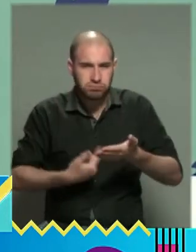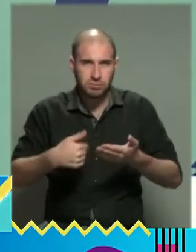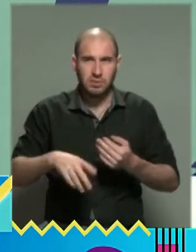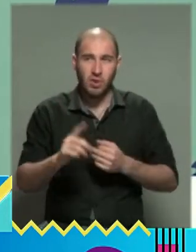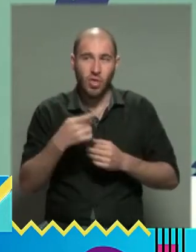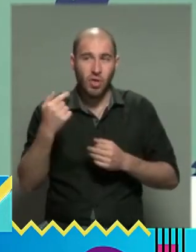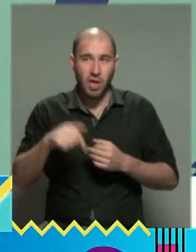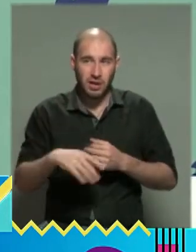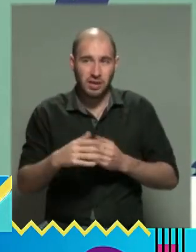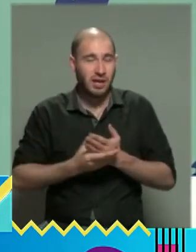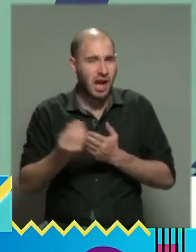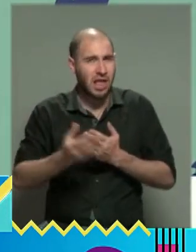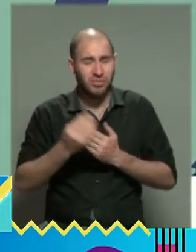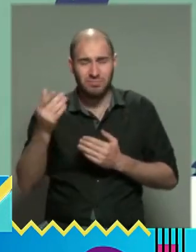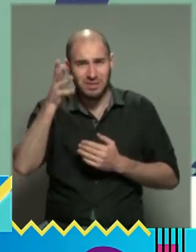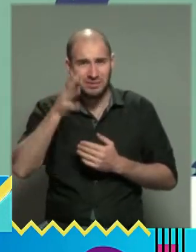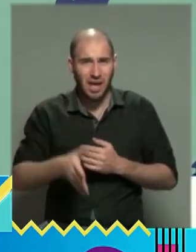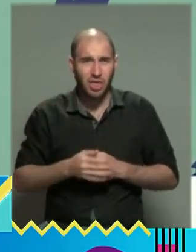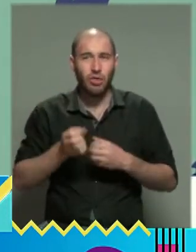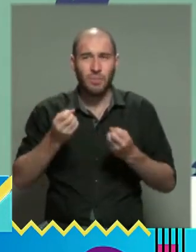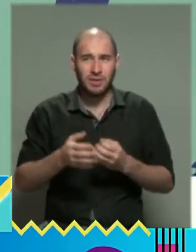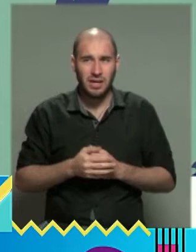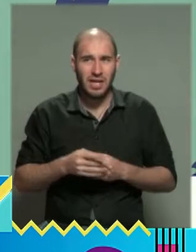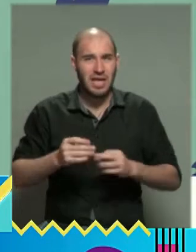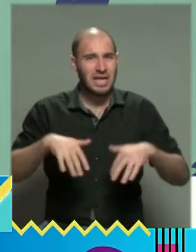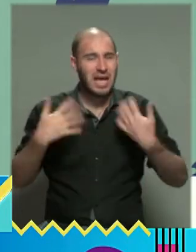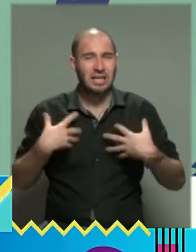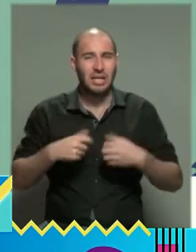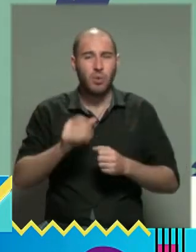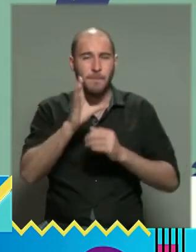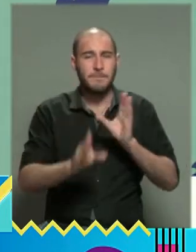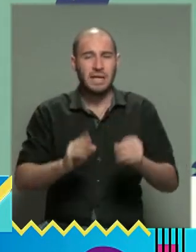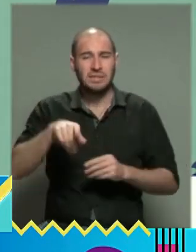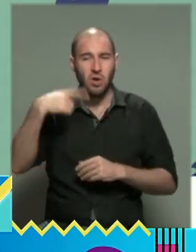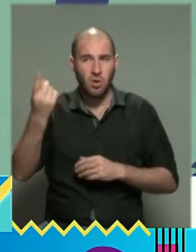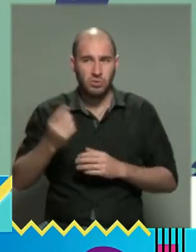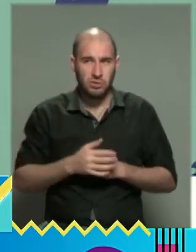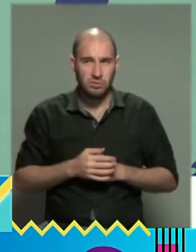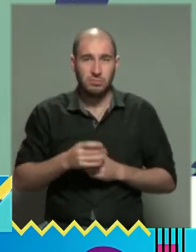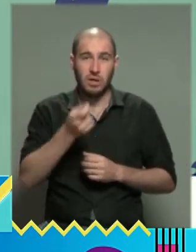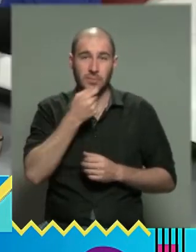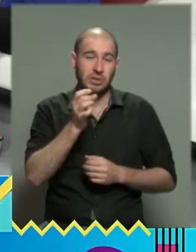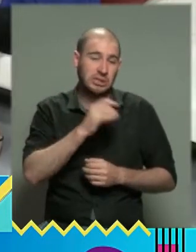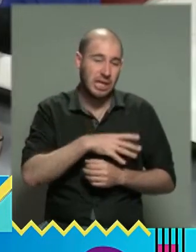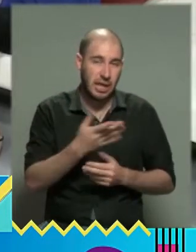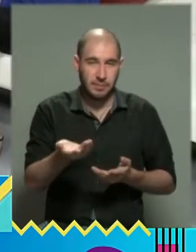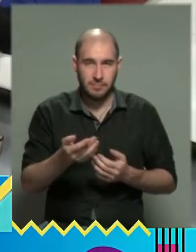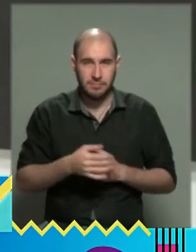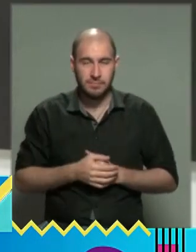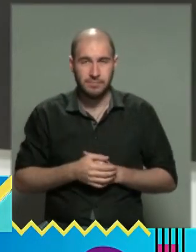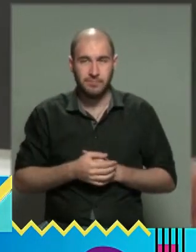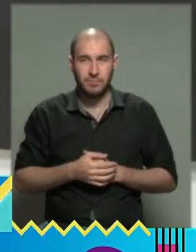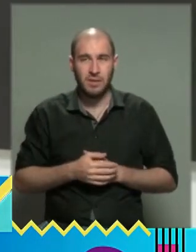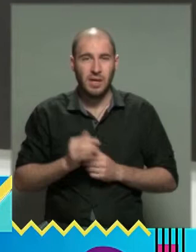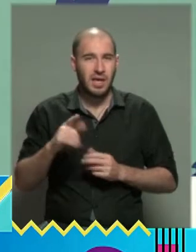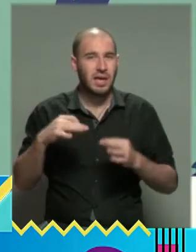nosotros todo eso es un costo muy importante, porque es muy cara la salud en otros países, Chile, por ejemplo, y